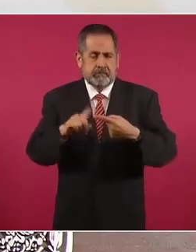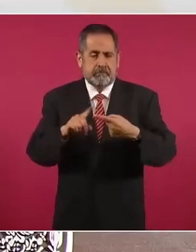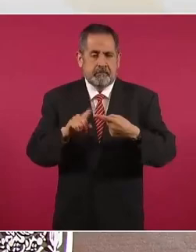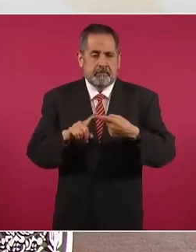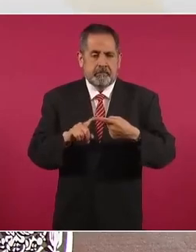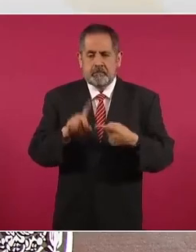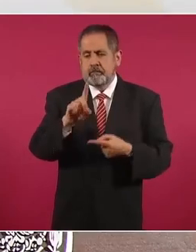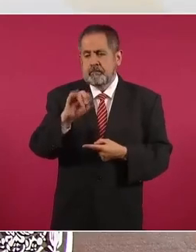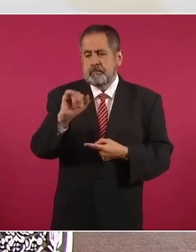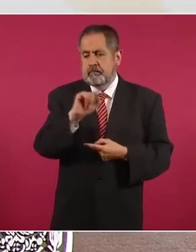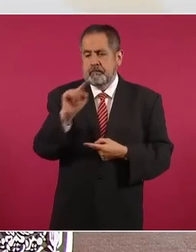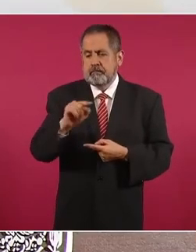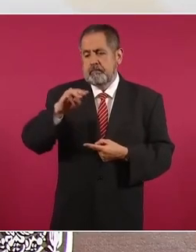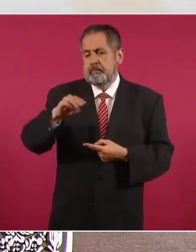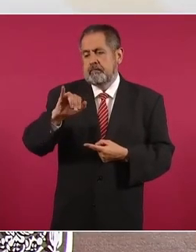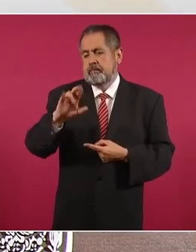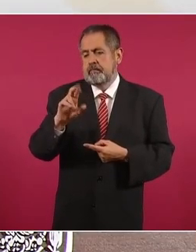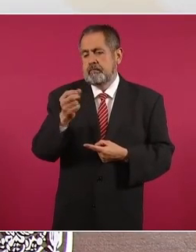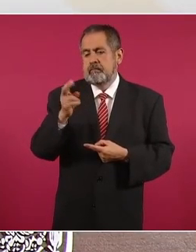Díaz Mirón,